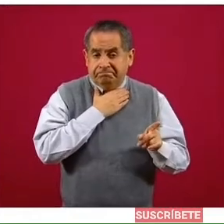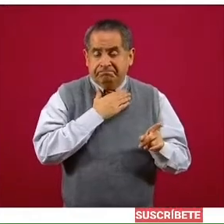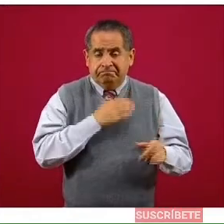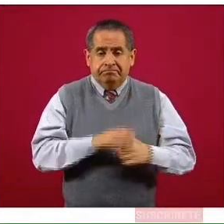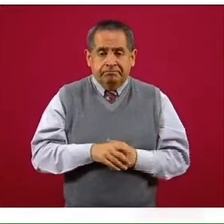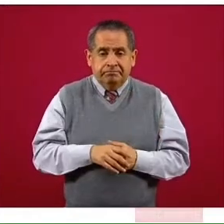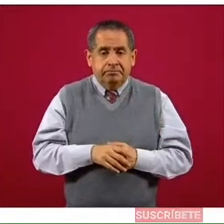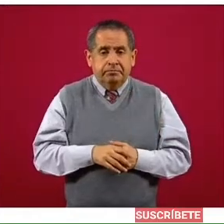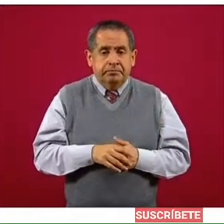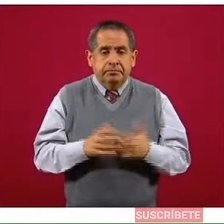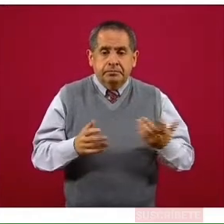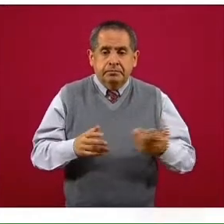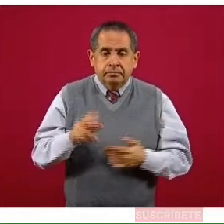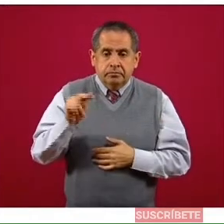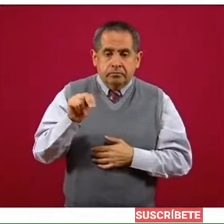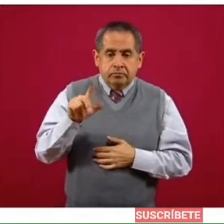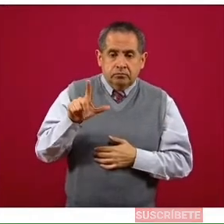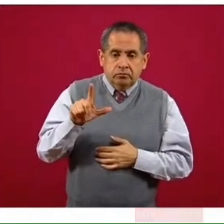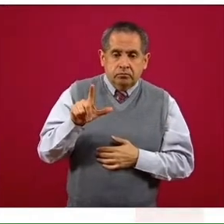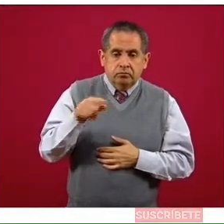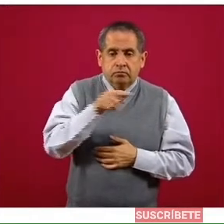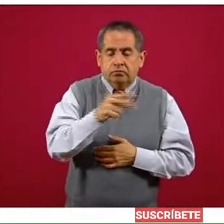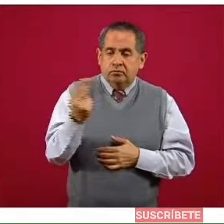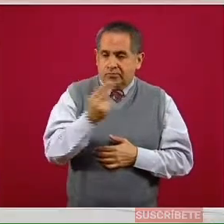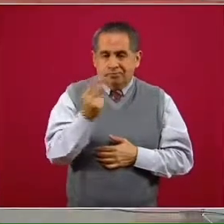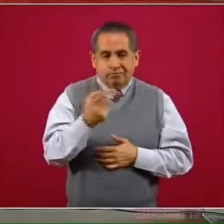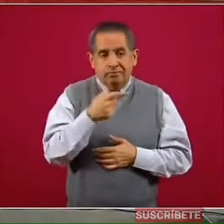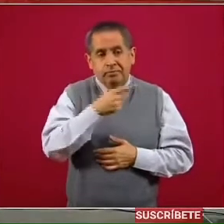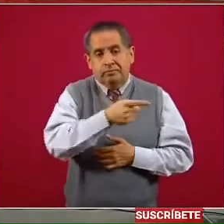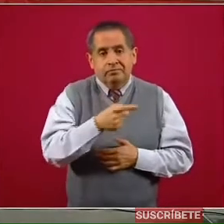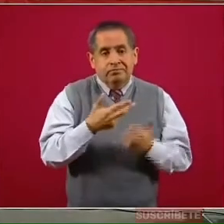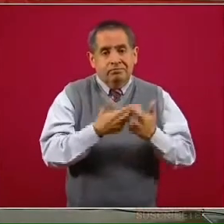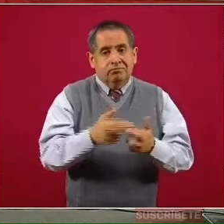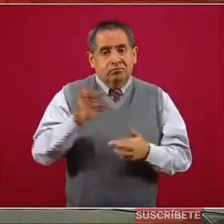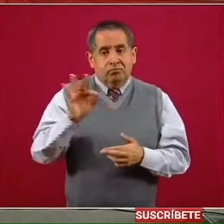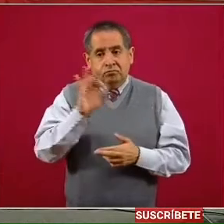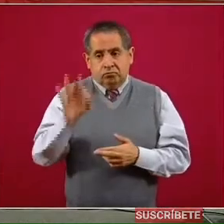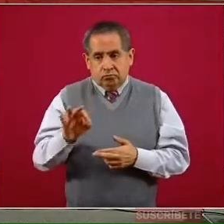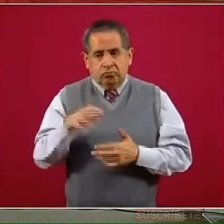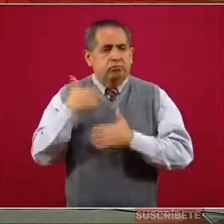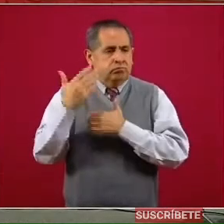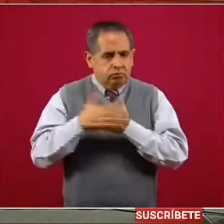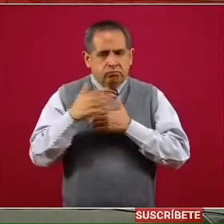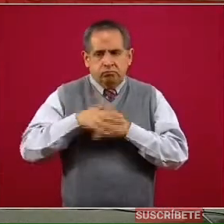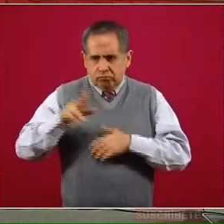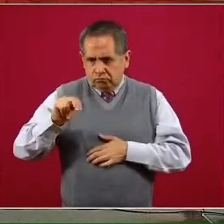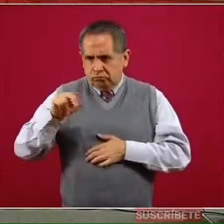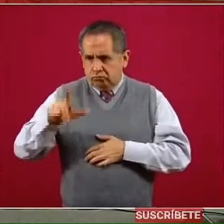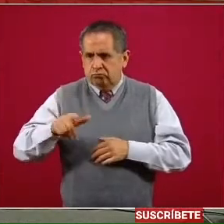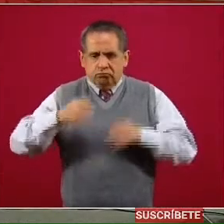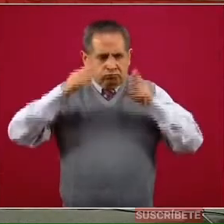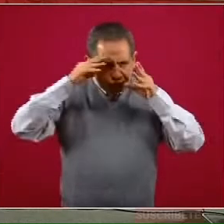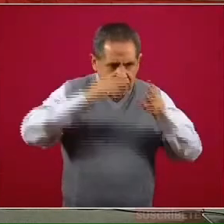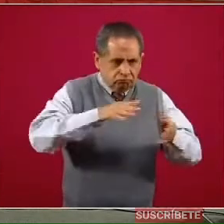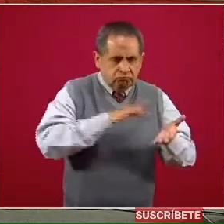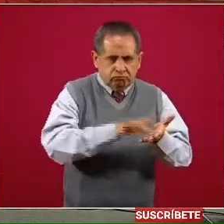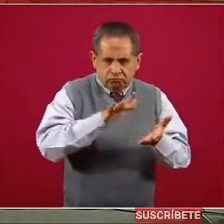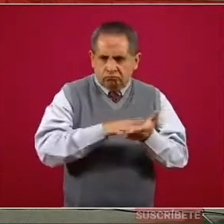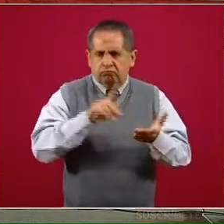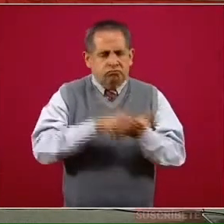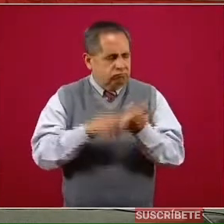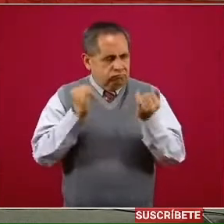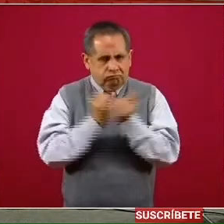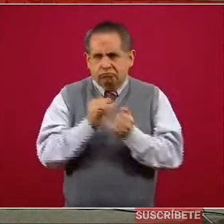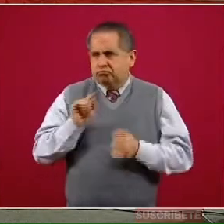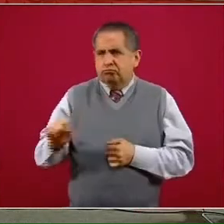Sí, Nuevo León requiere el apoyo, por supuesto que también Nuevo León va a tener el apoyo federal, igual que lo han